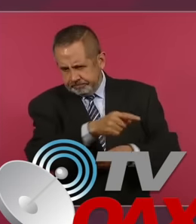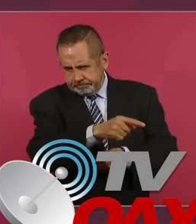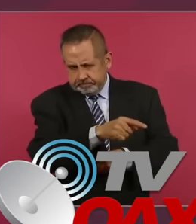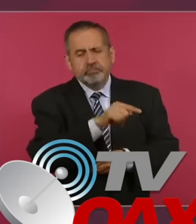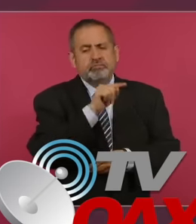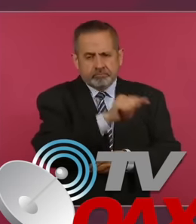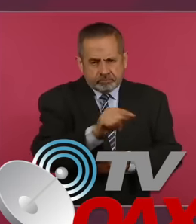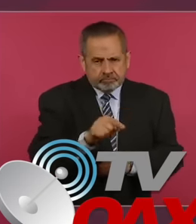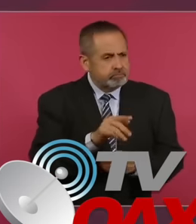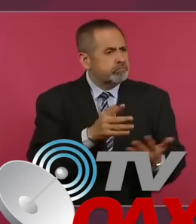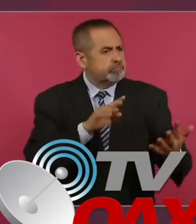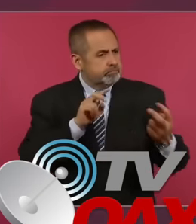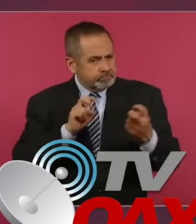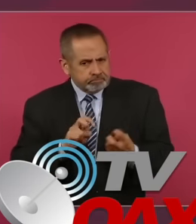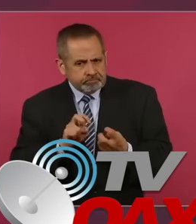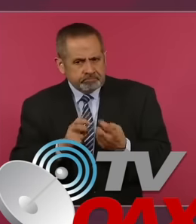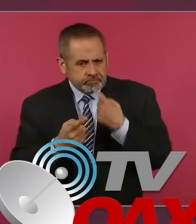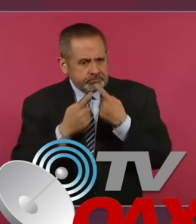tema.